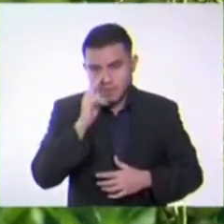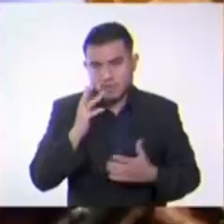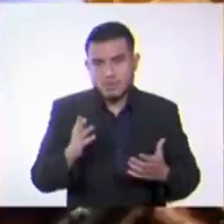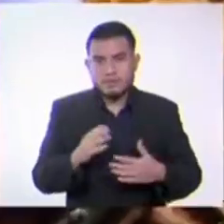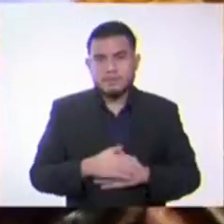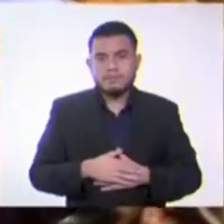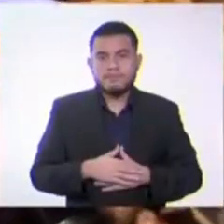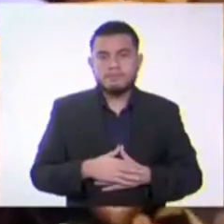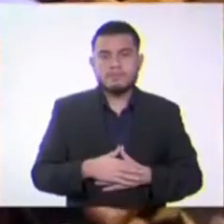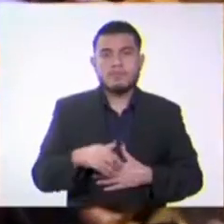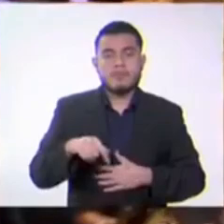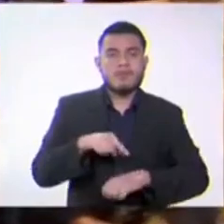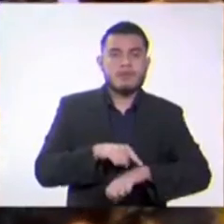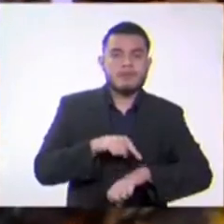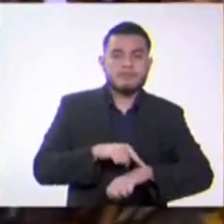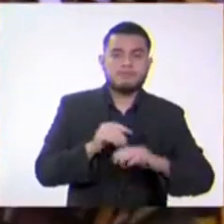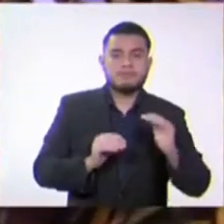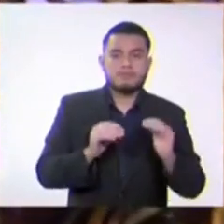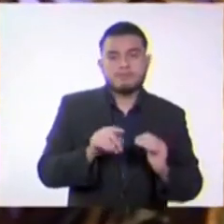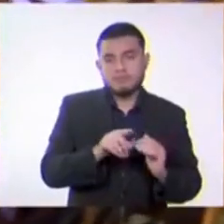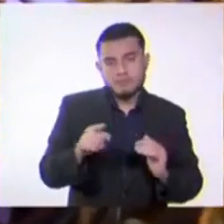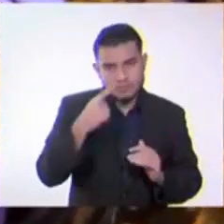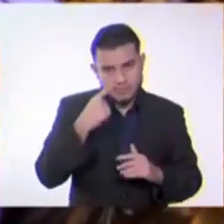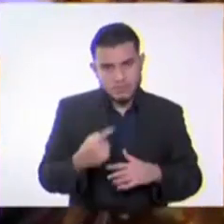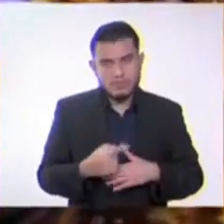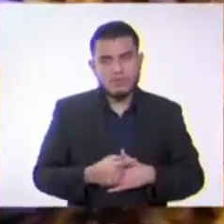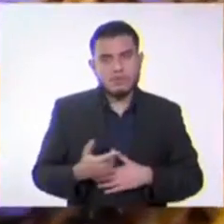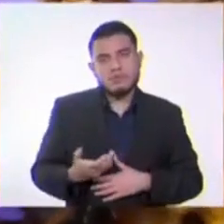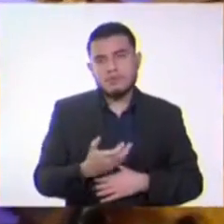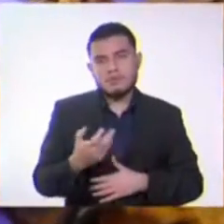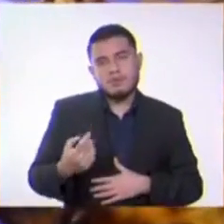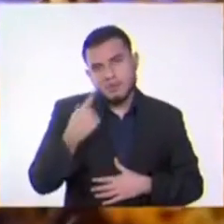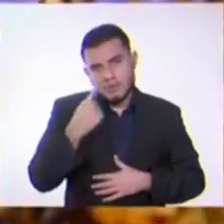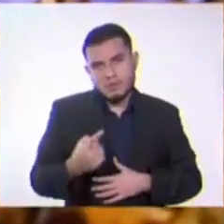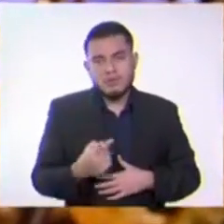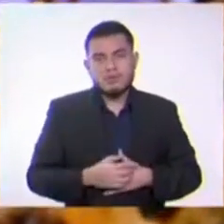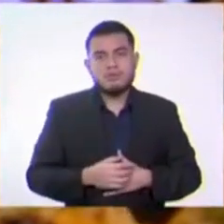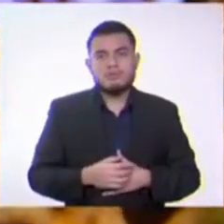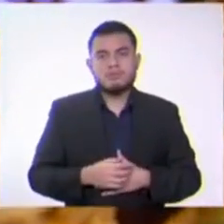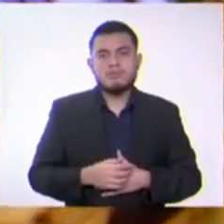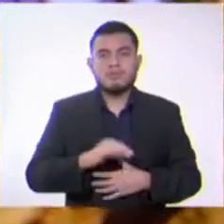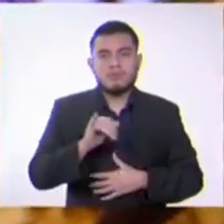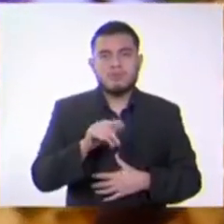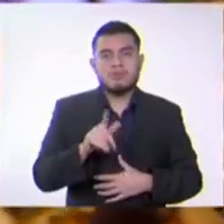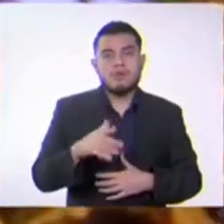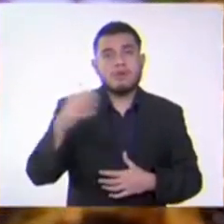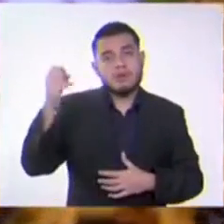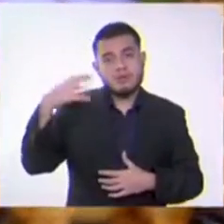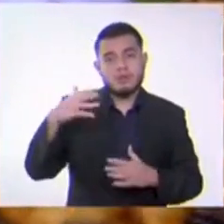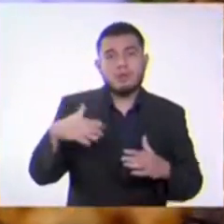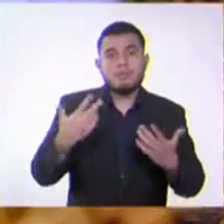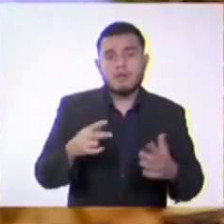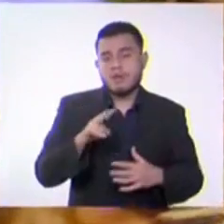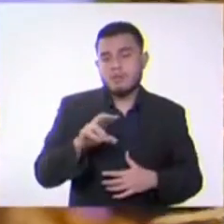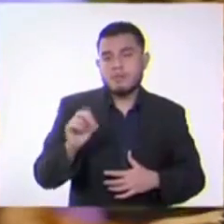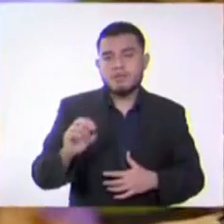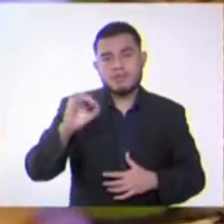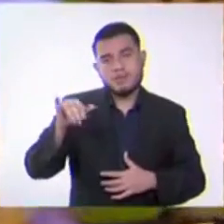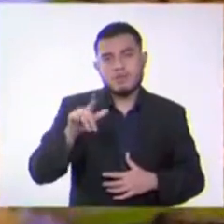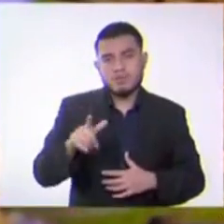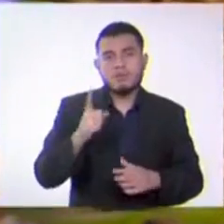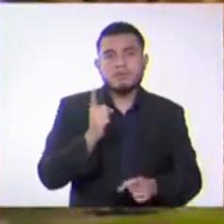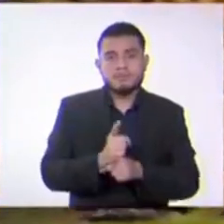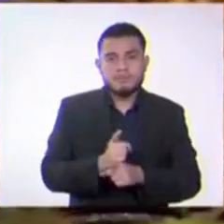en estas épocas también lo notarás, ahorita nos encontramos en julio, el sol para el 20 de junio